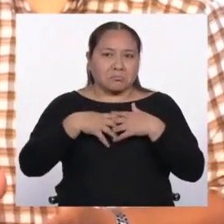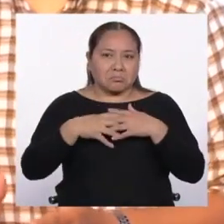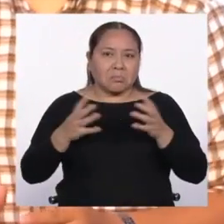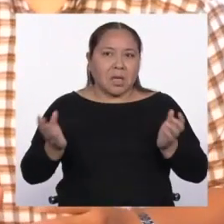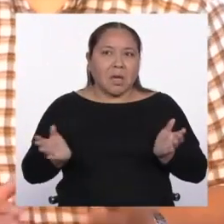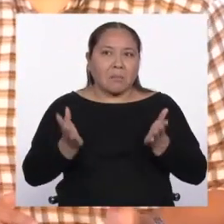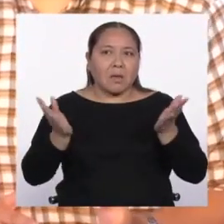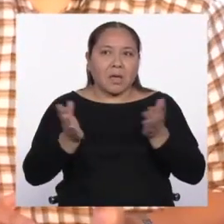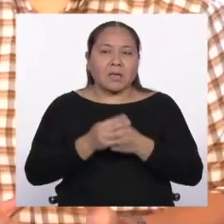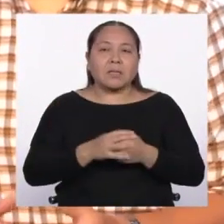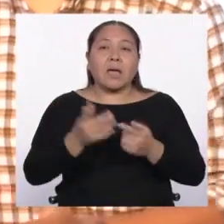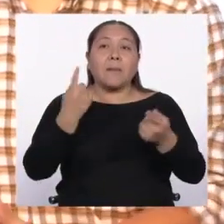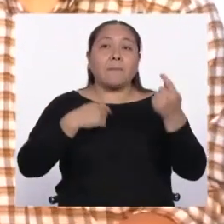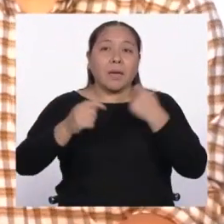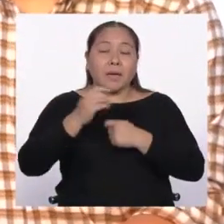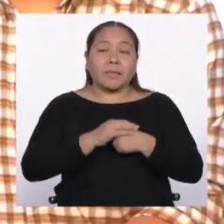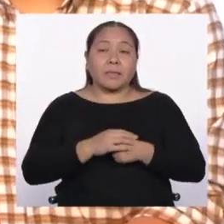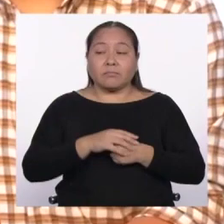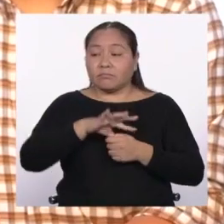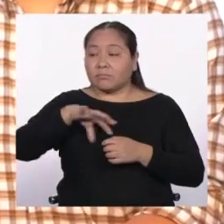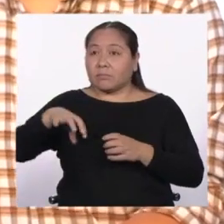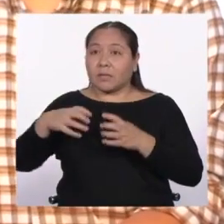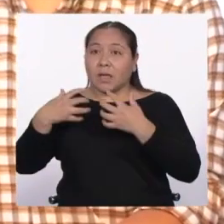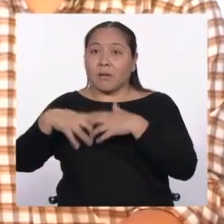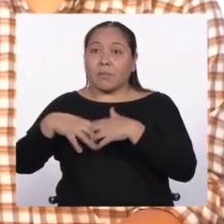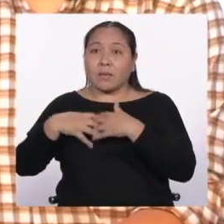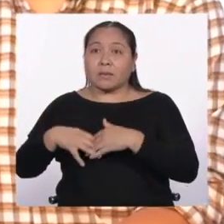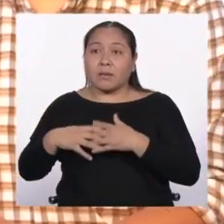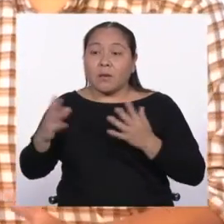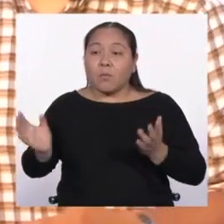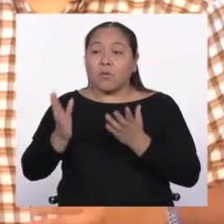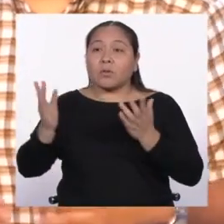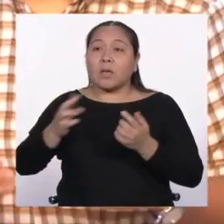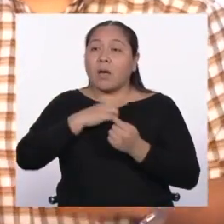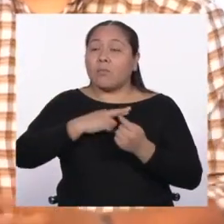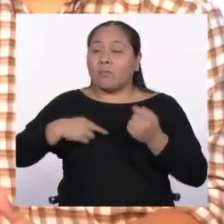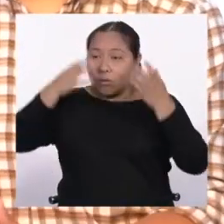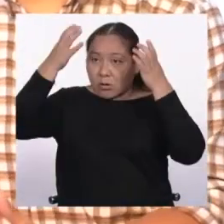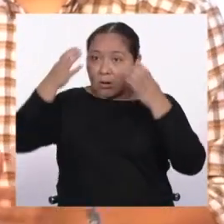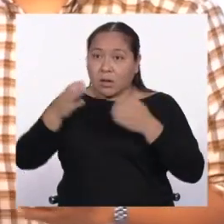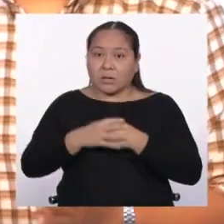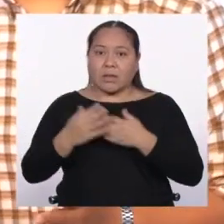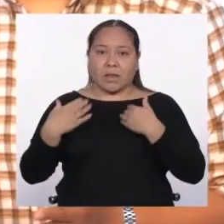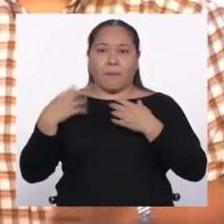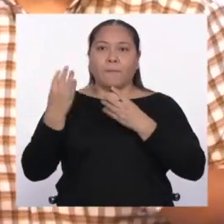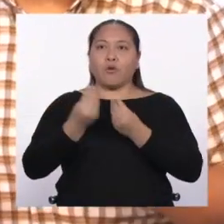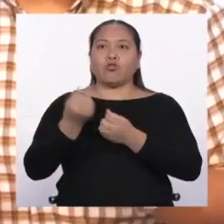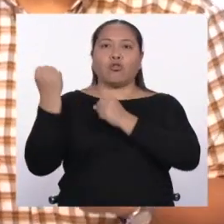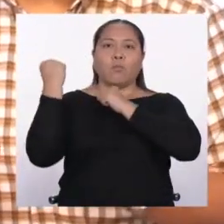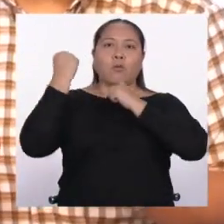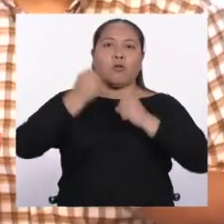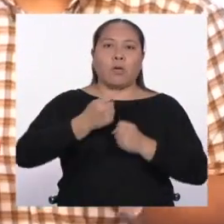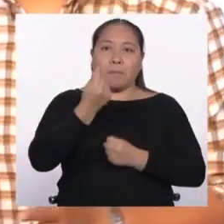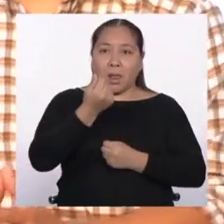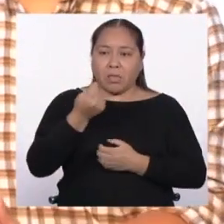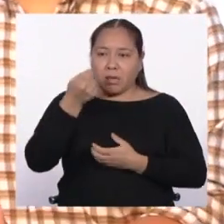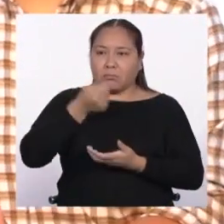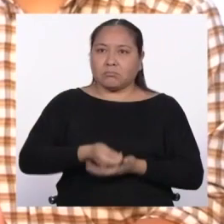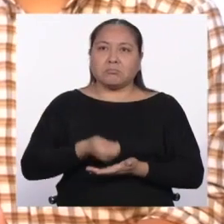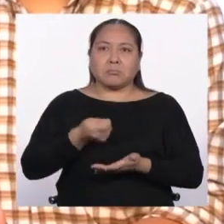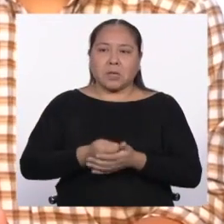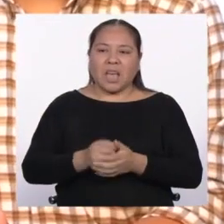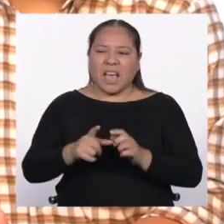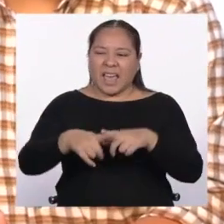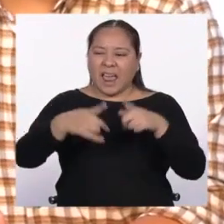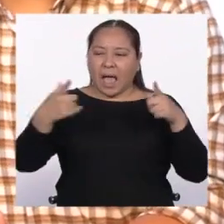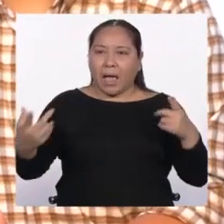comercio. Por un lado, la industria fue impulsada por los reyes, quienes al tener gran poder y dinero intentaron poner grandes